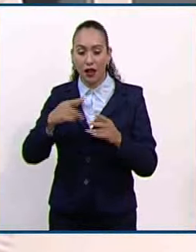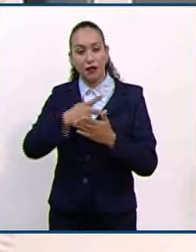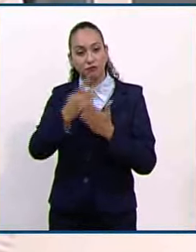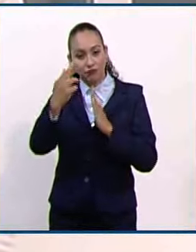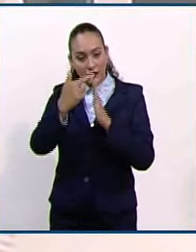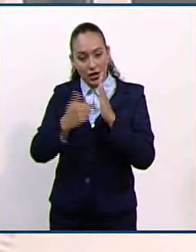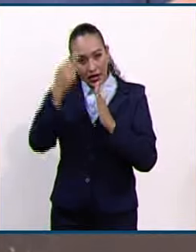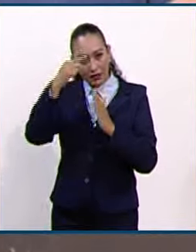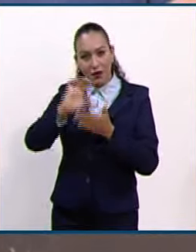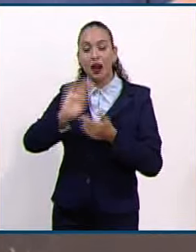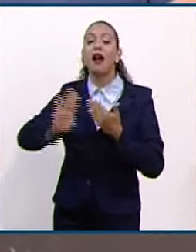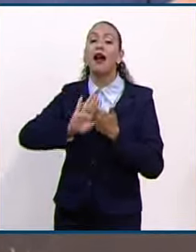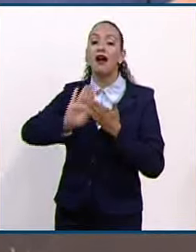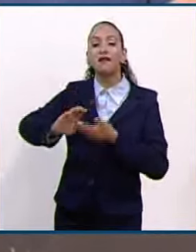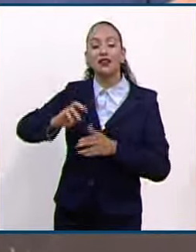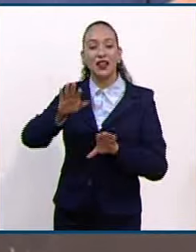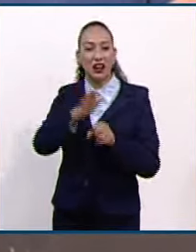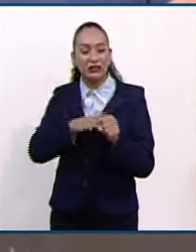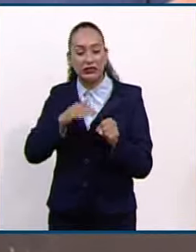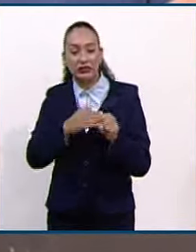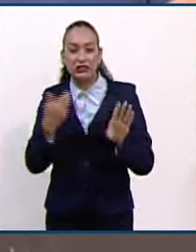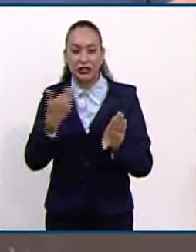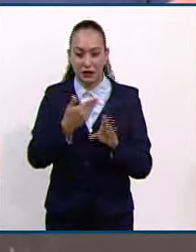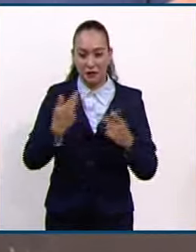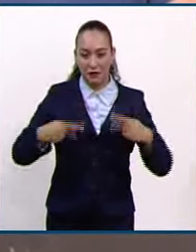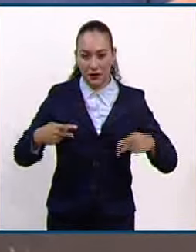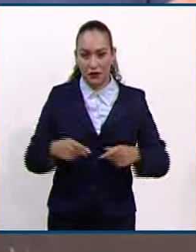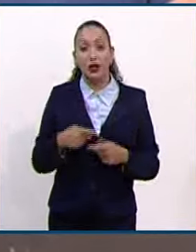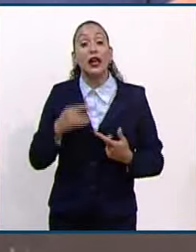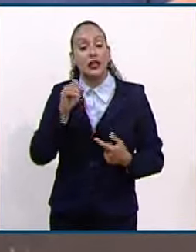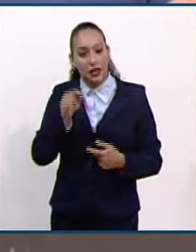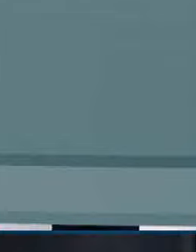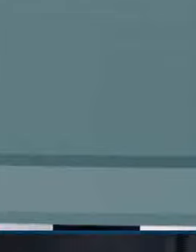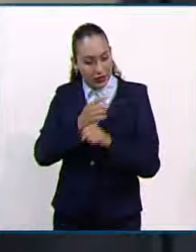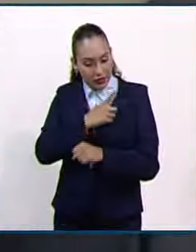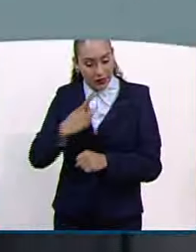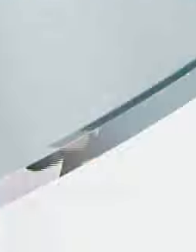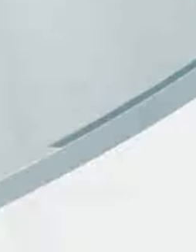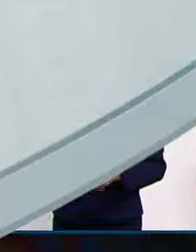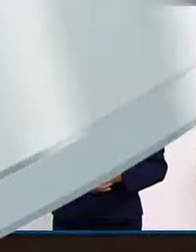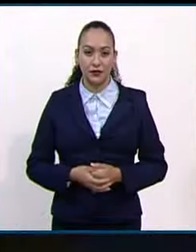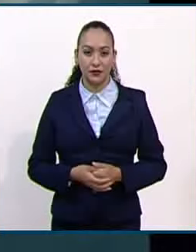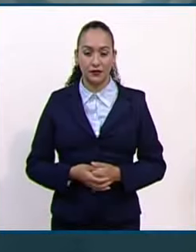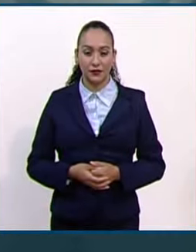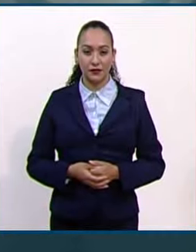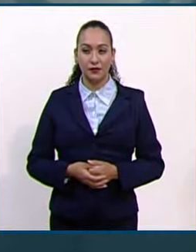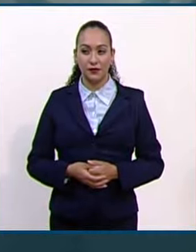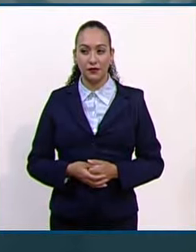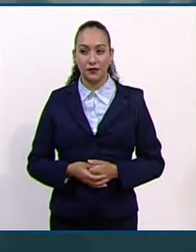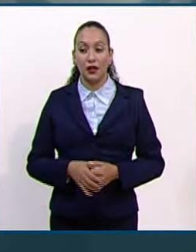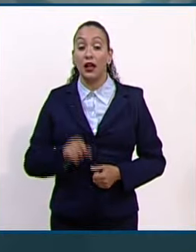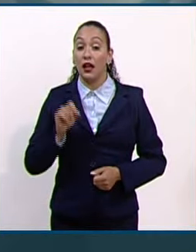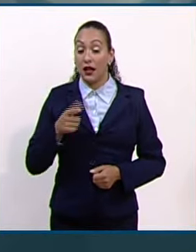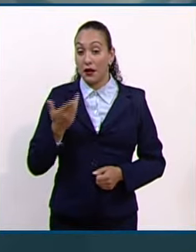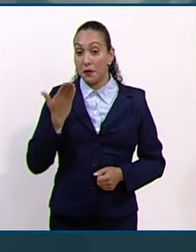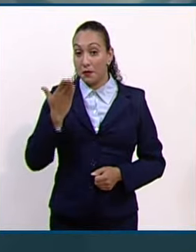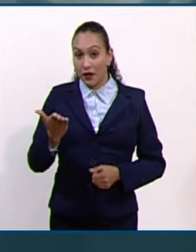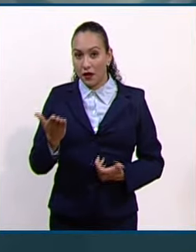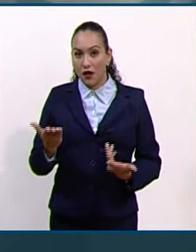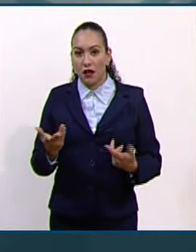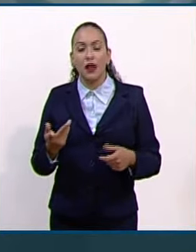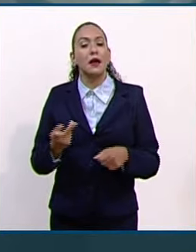caso de registrarse este tipo de conductas, investigar los hechos. También se pidió que resolviera